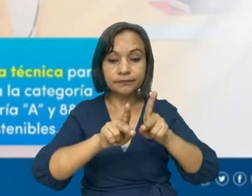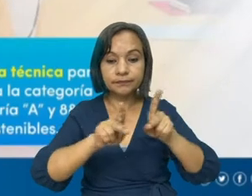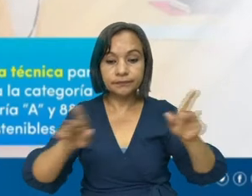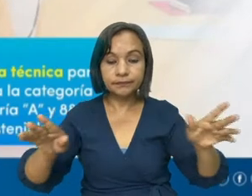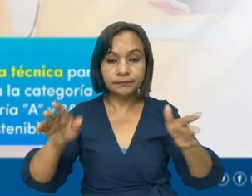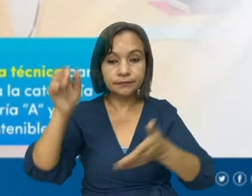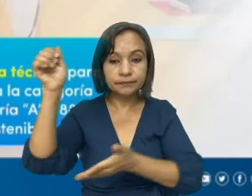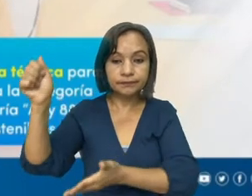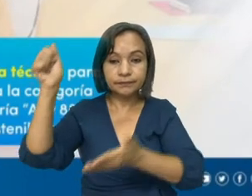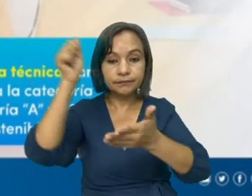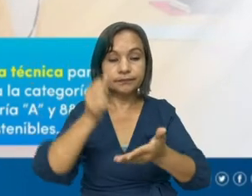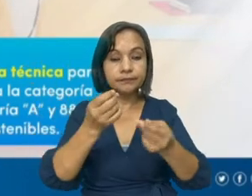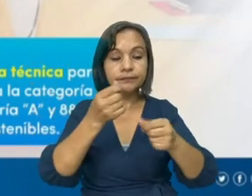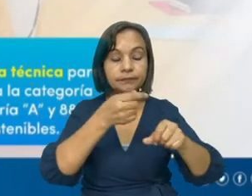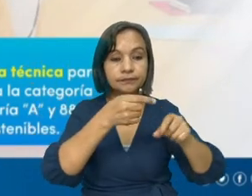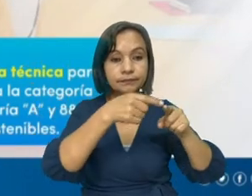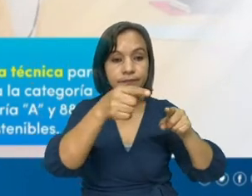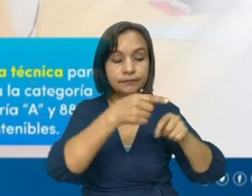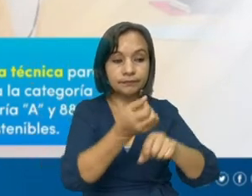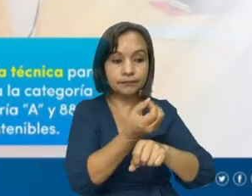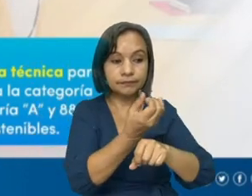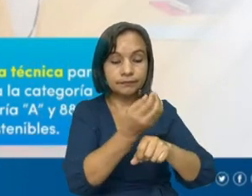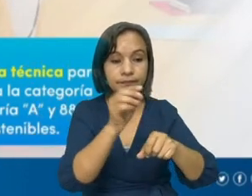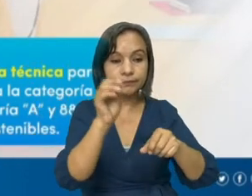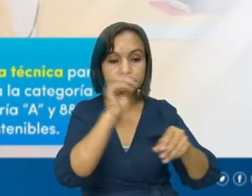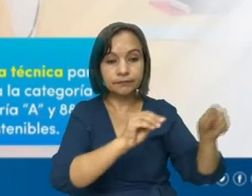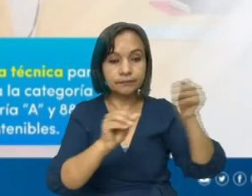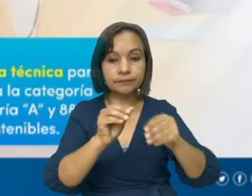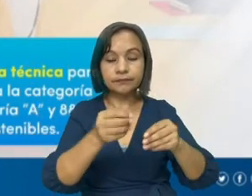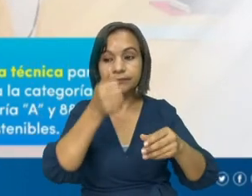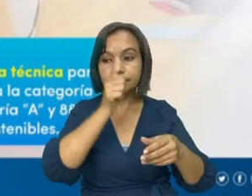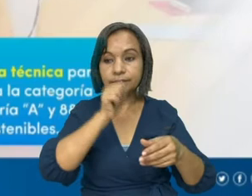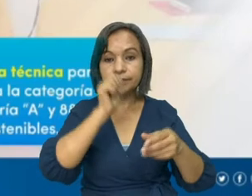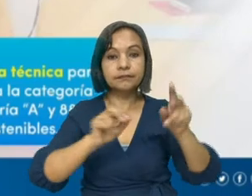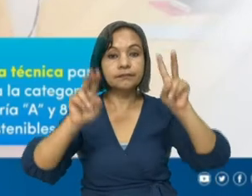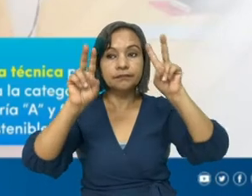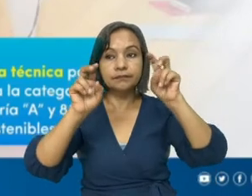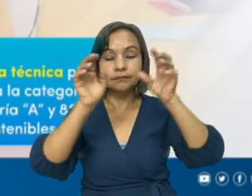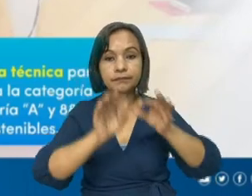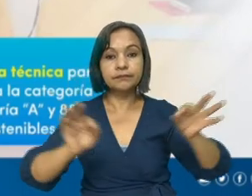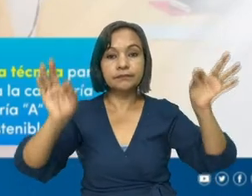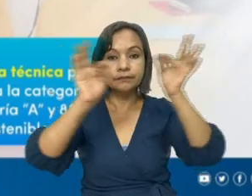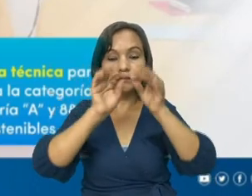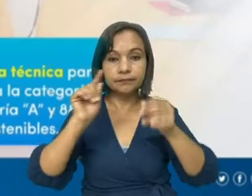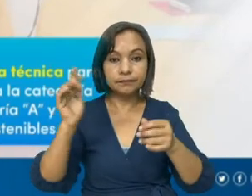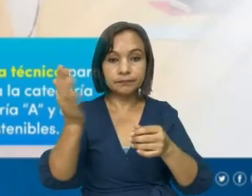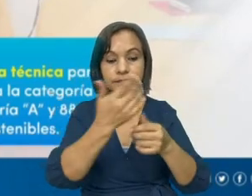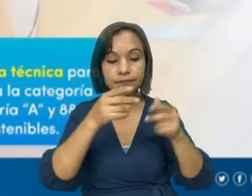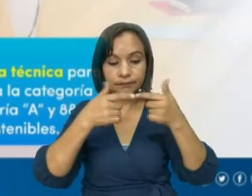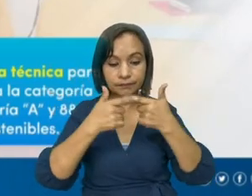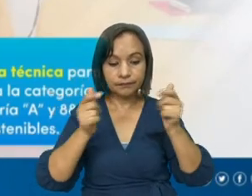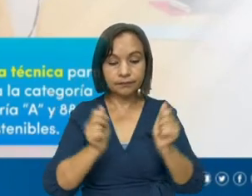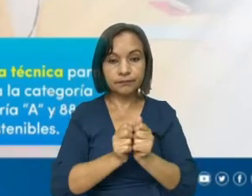de inversión que tiene el gobierno municipal, colocando ahí el tema del agua potable. Es decir, es interesante todo lo que hacen estos compañeros.